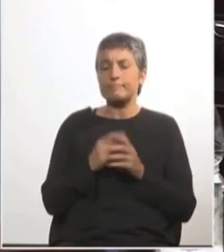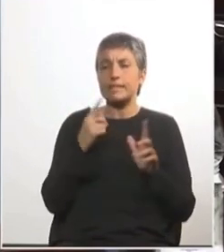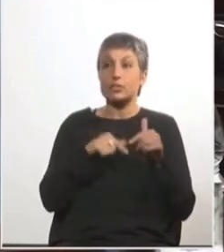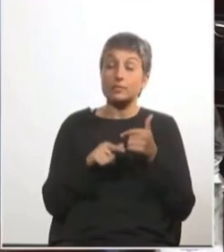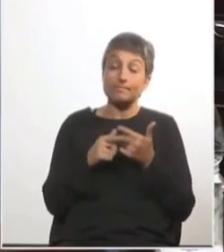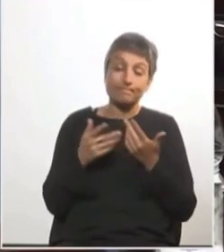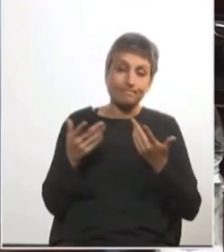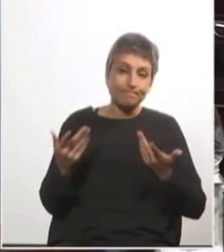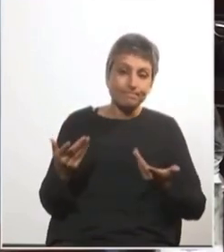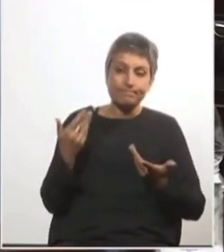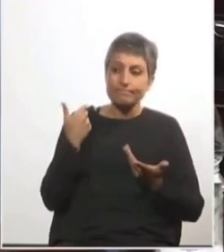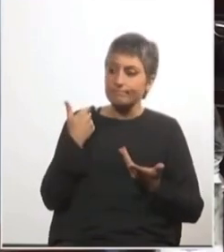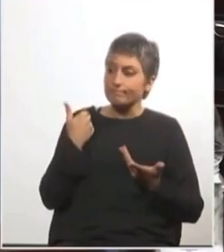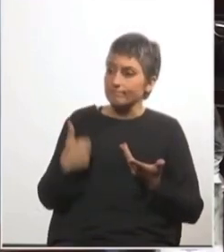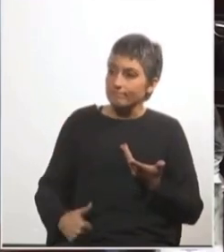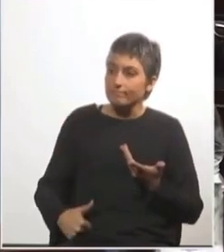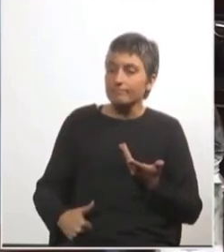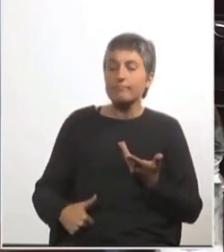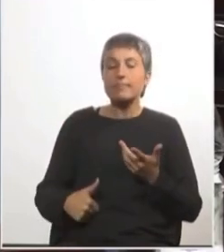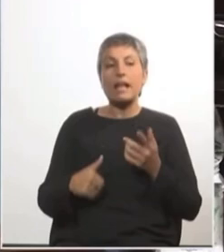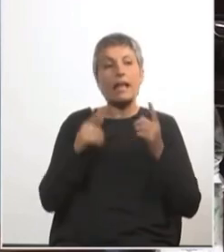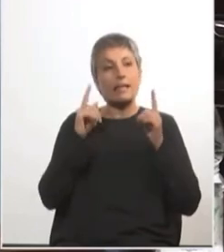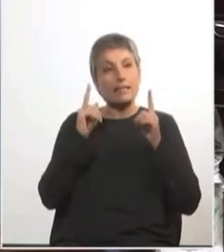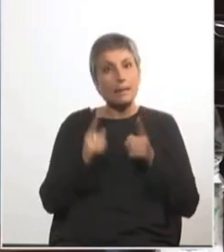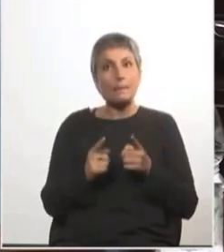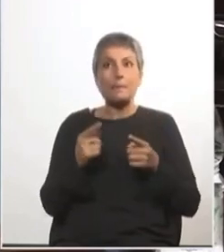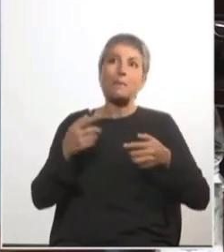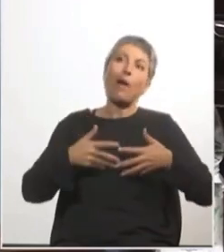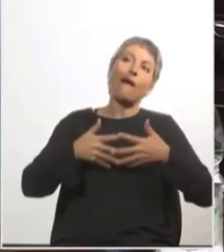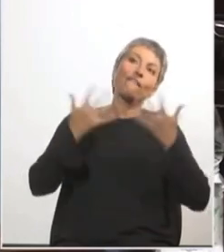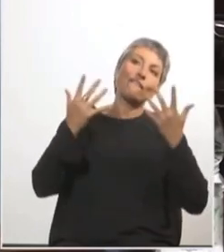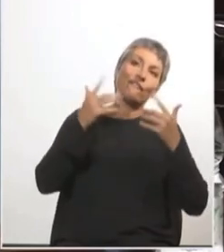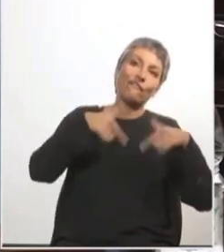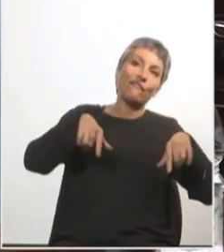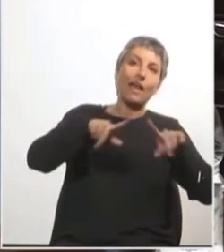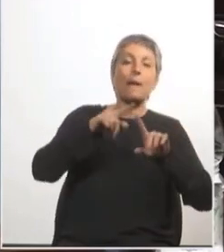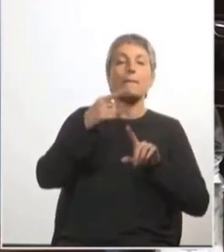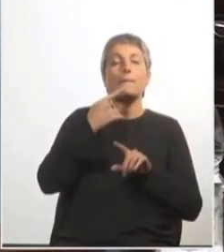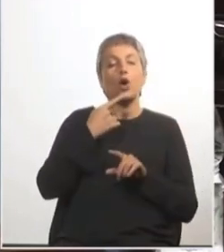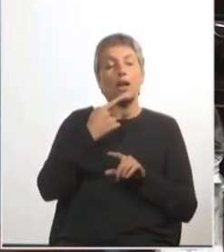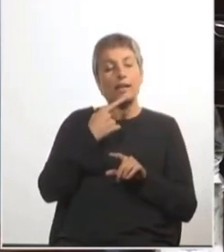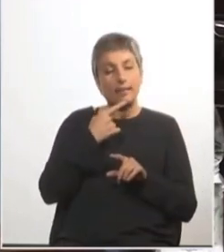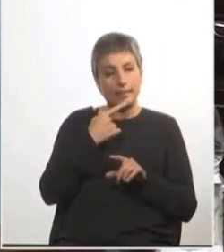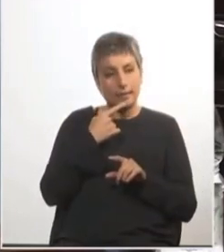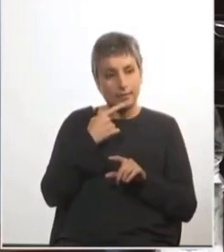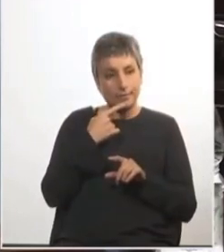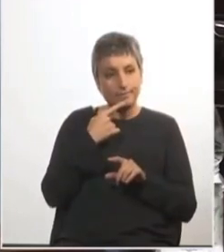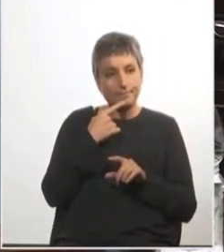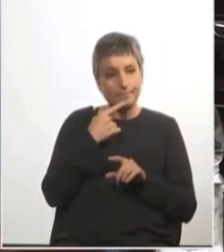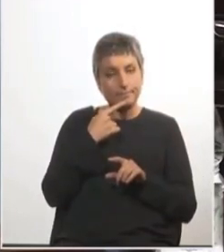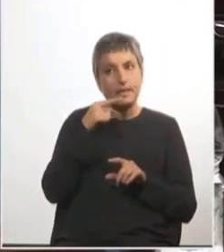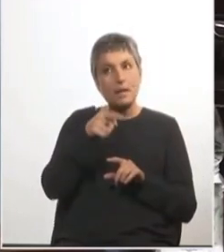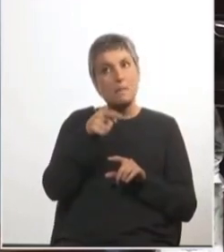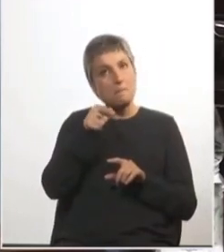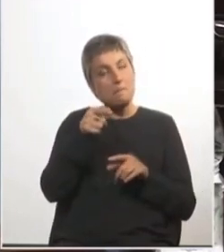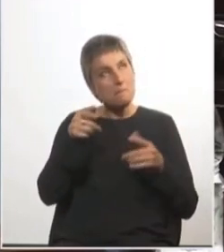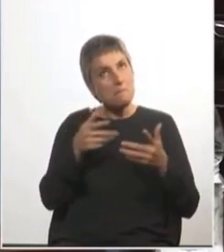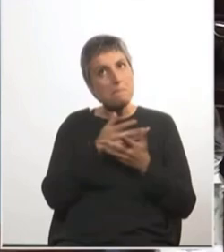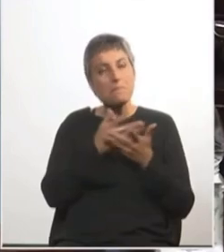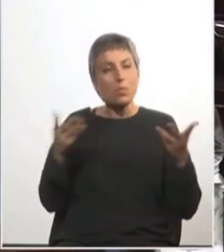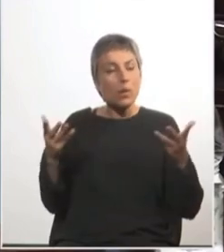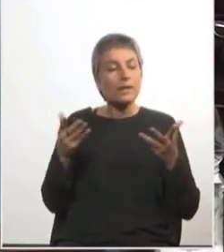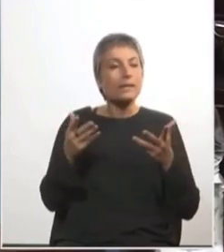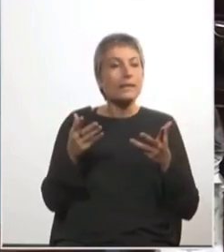Ahora, lamentablemente vimos también un show político que mostraba